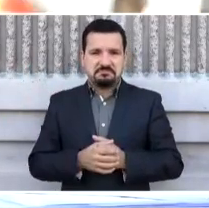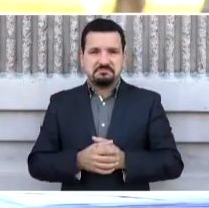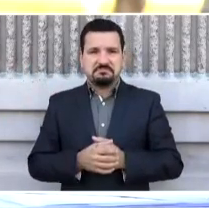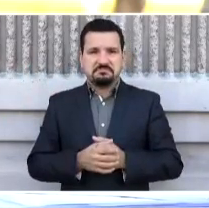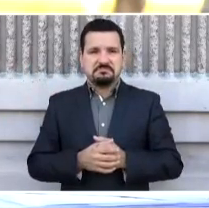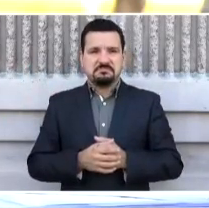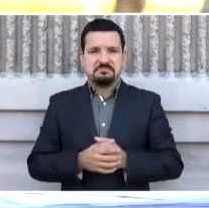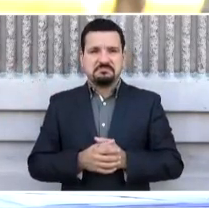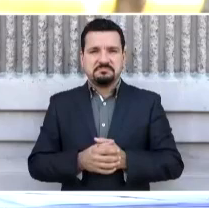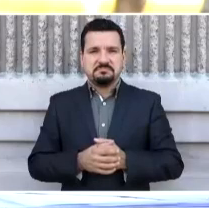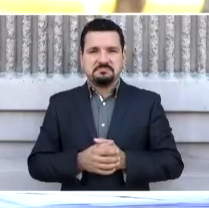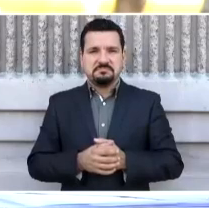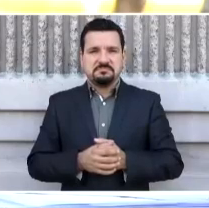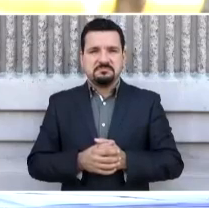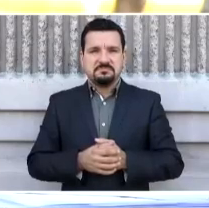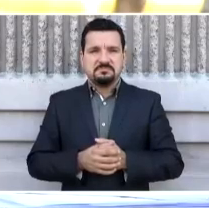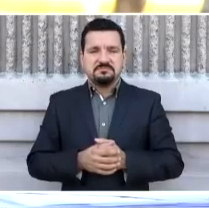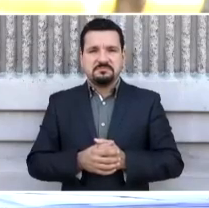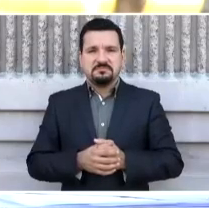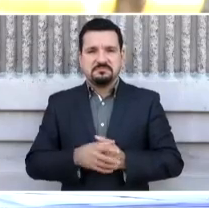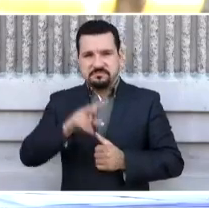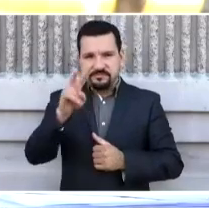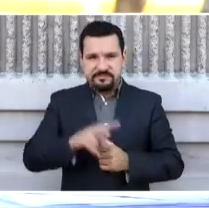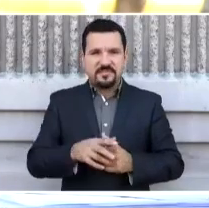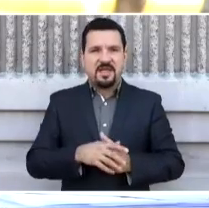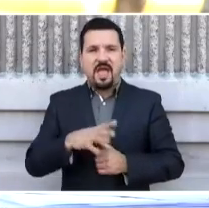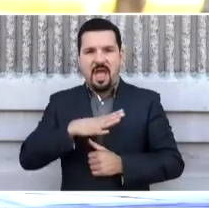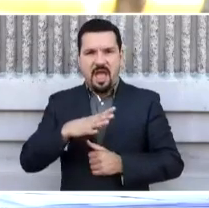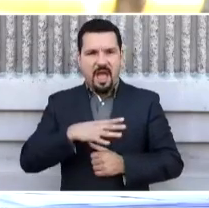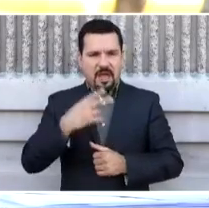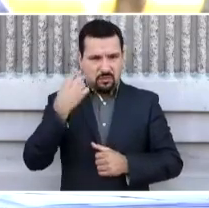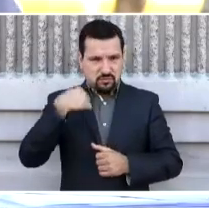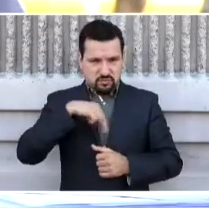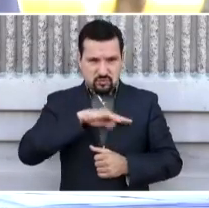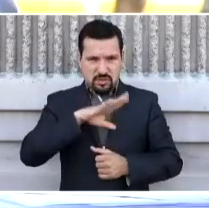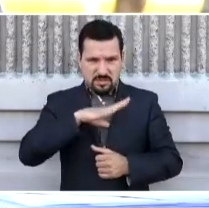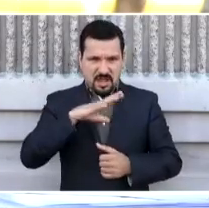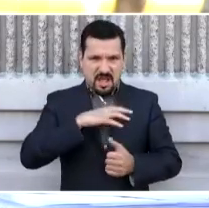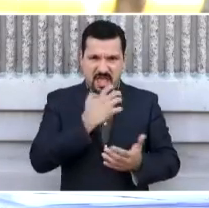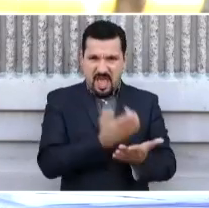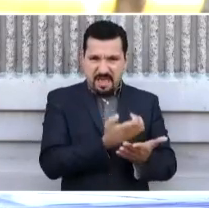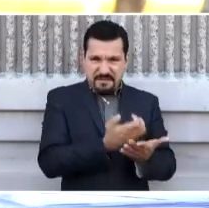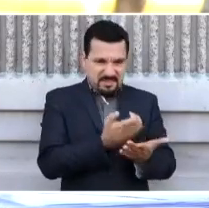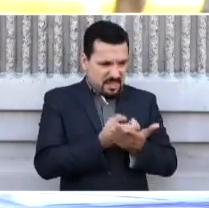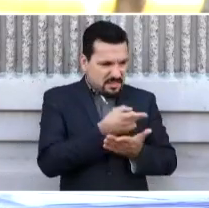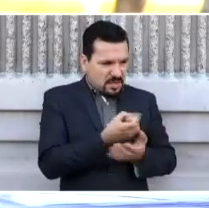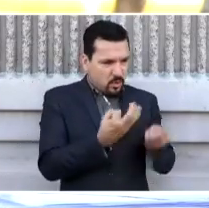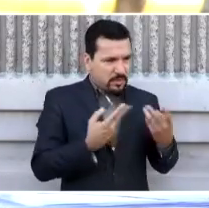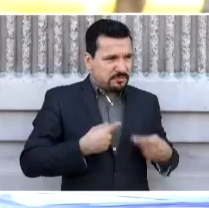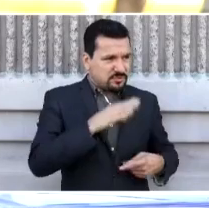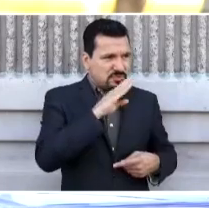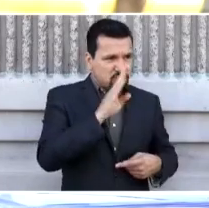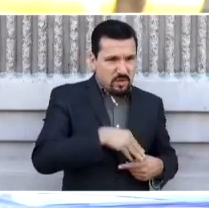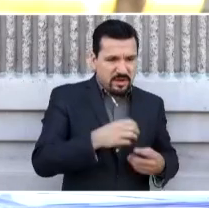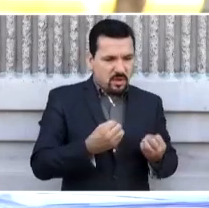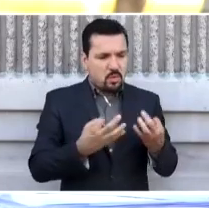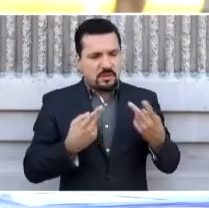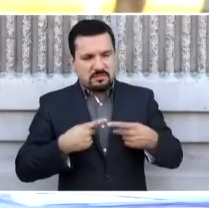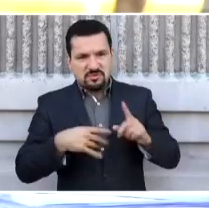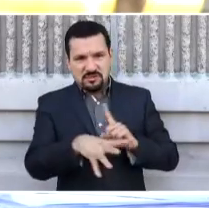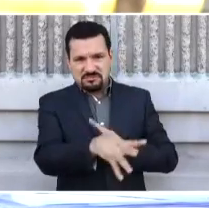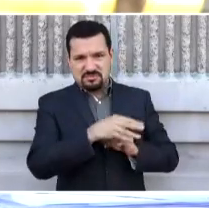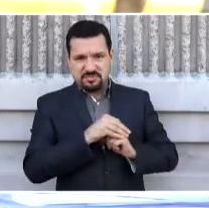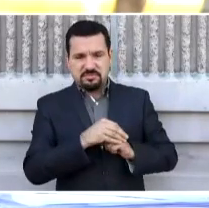igualado. Tenemos, como dije, la evidencia de las defunciones y los casos que les hemos informado.